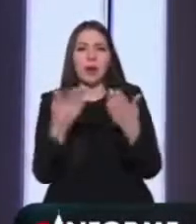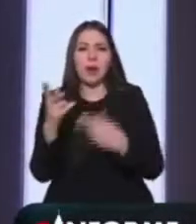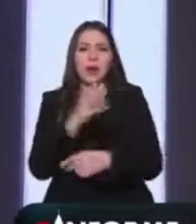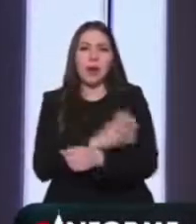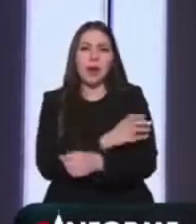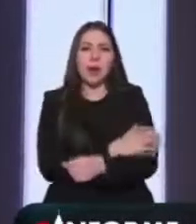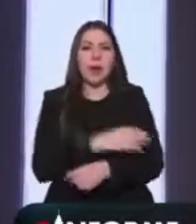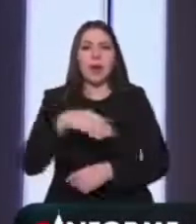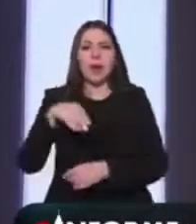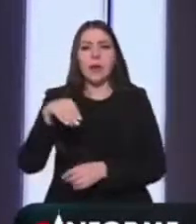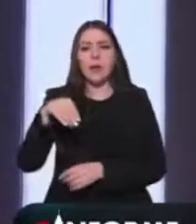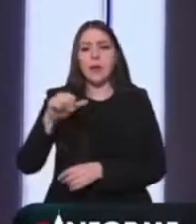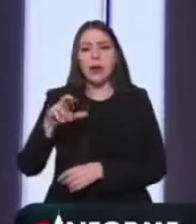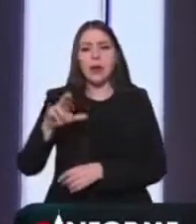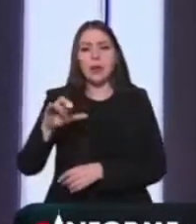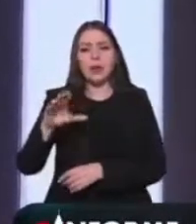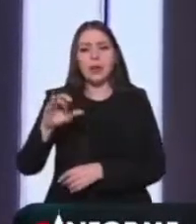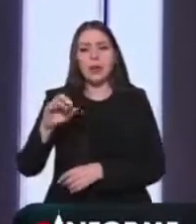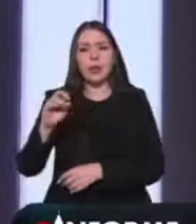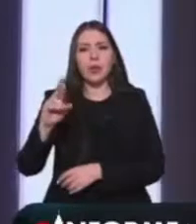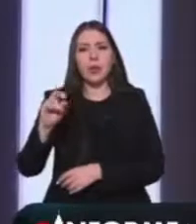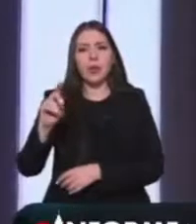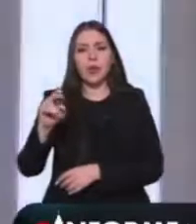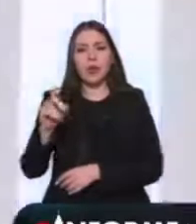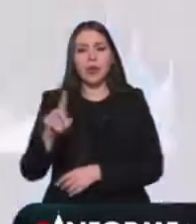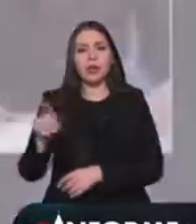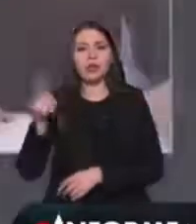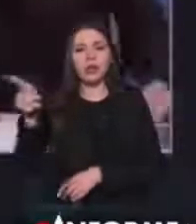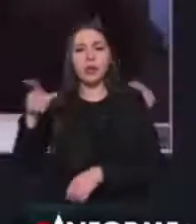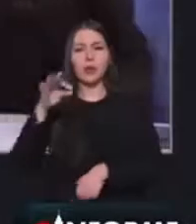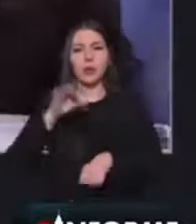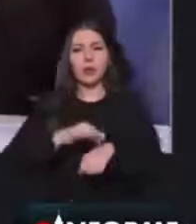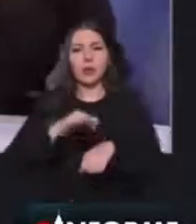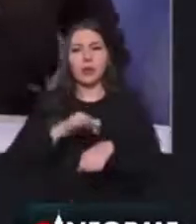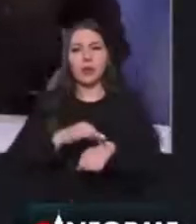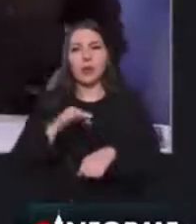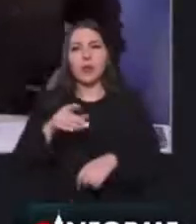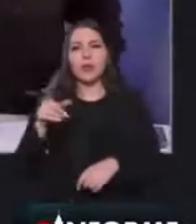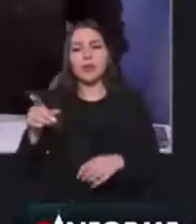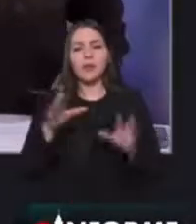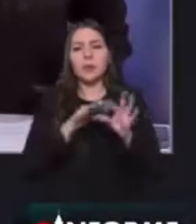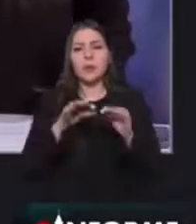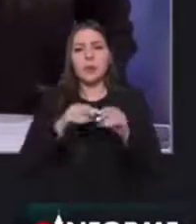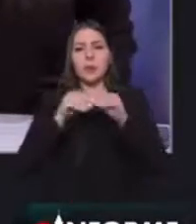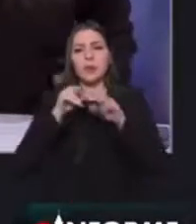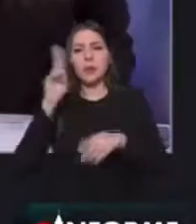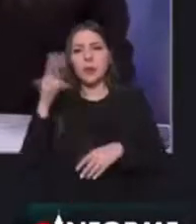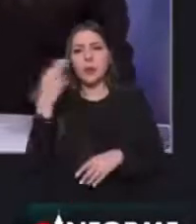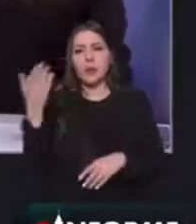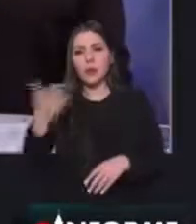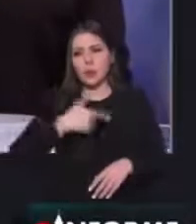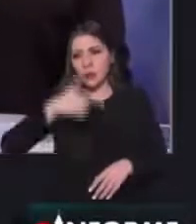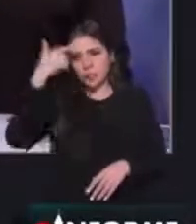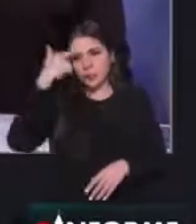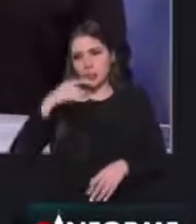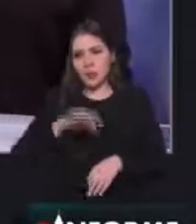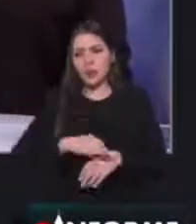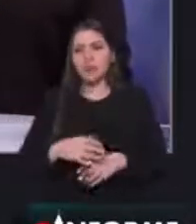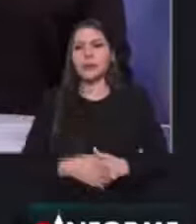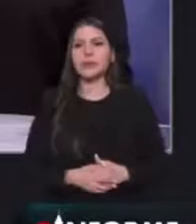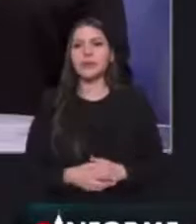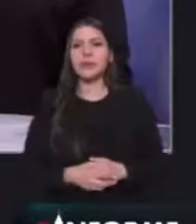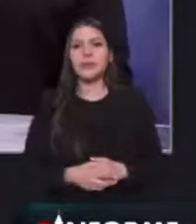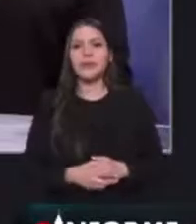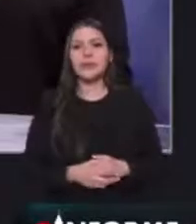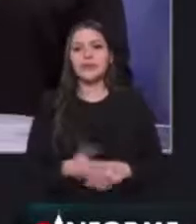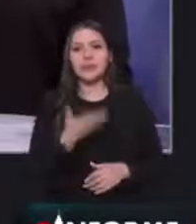Rodríguez, vocero de la Comisión de la UNAM COVID-19. Muy buenas noches, doctor Mauricio. Hola, Azul, Juan, ¿cómo están? Muy buenas noches,